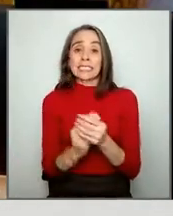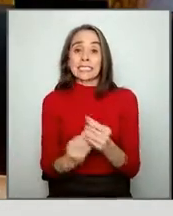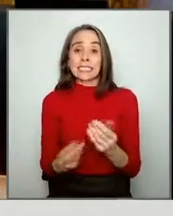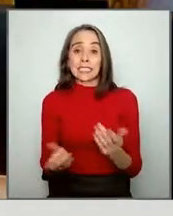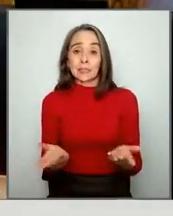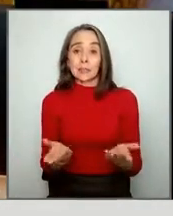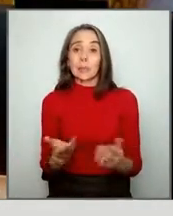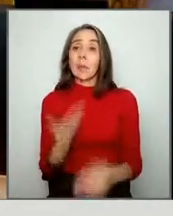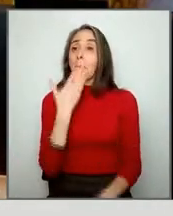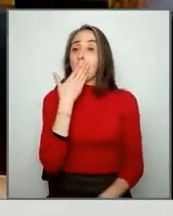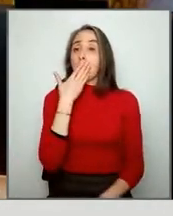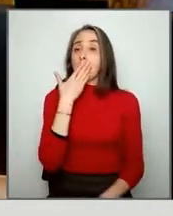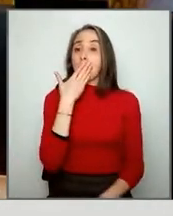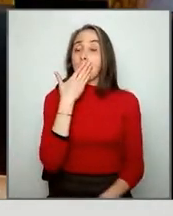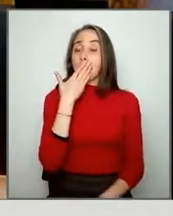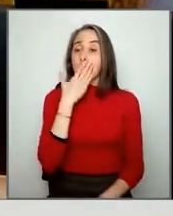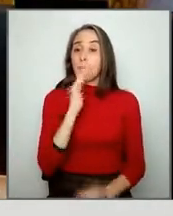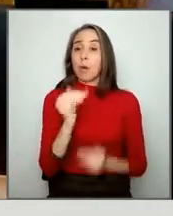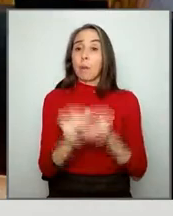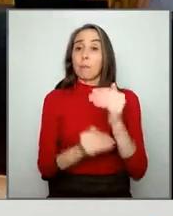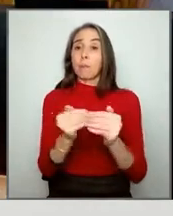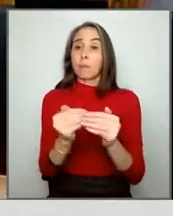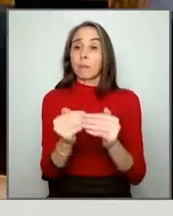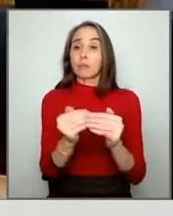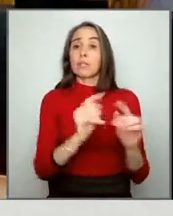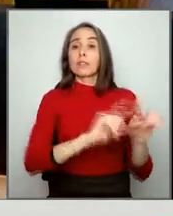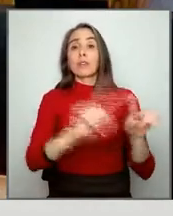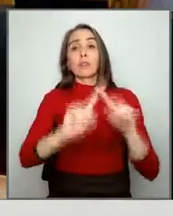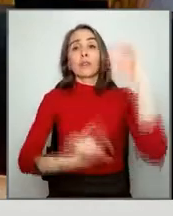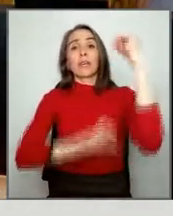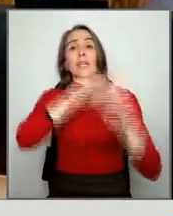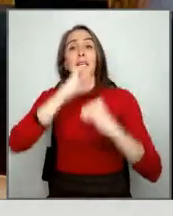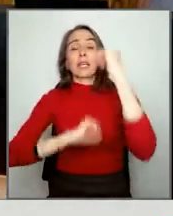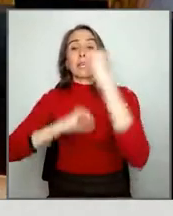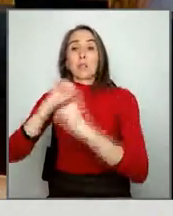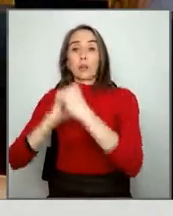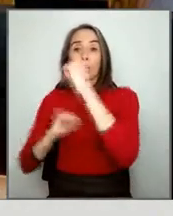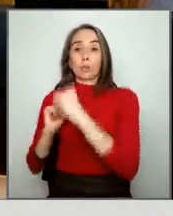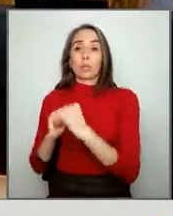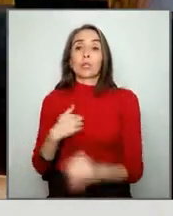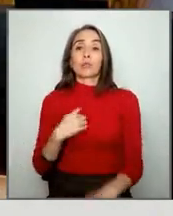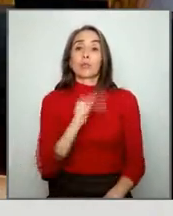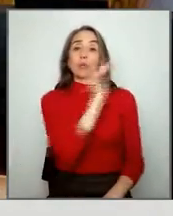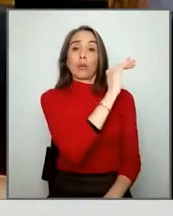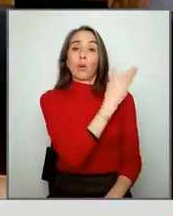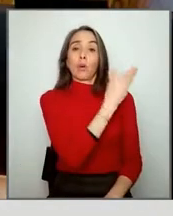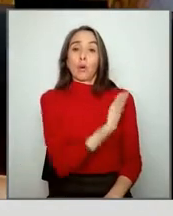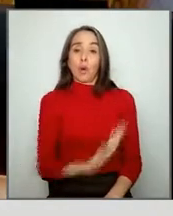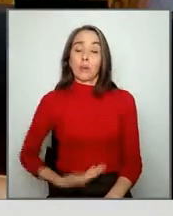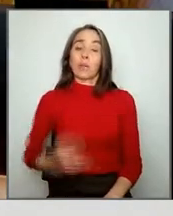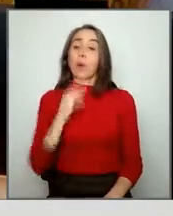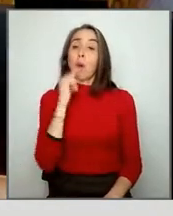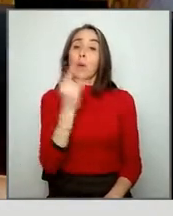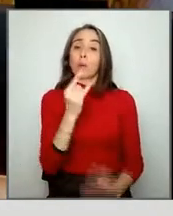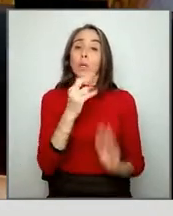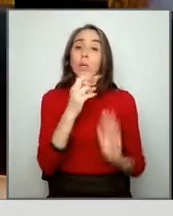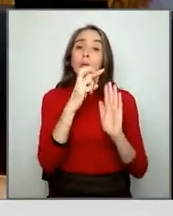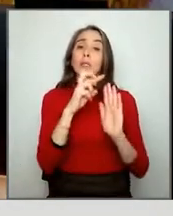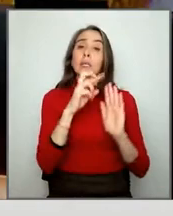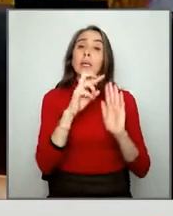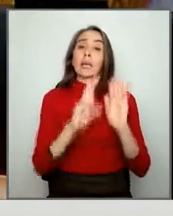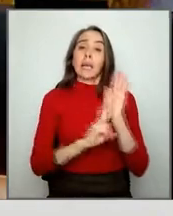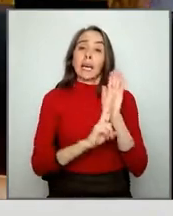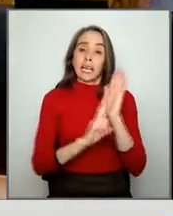incluso procesos de diversas industrias por ello hago un llamado ejecutivo que el presente Con urgencia dicho reglamento y